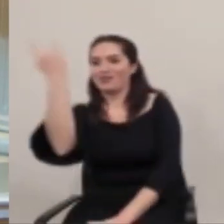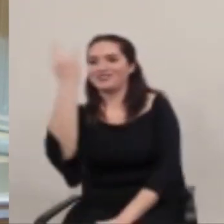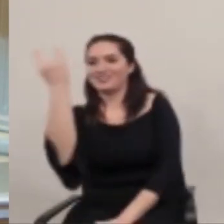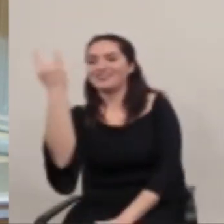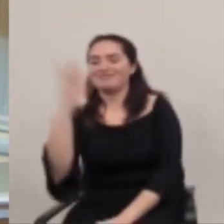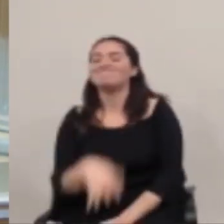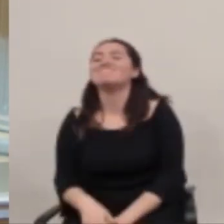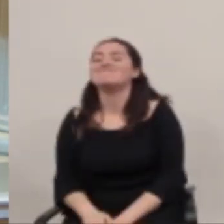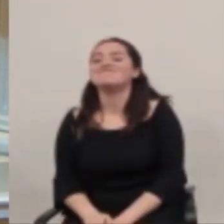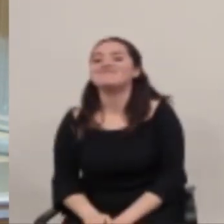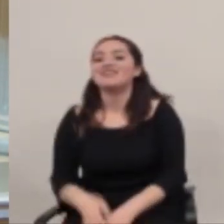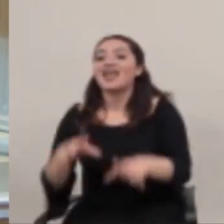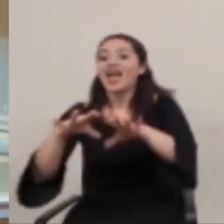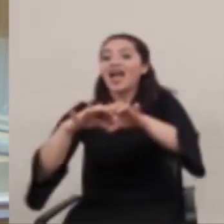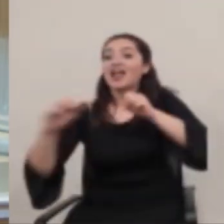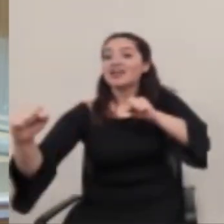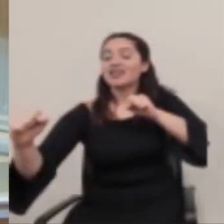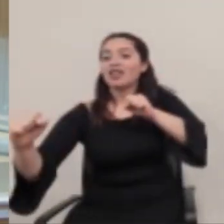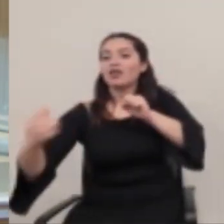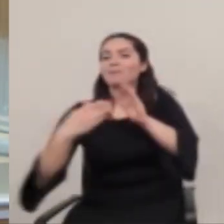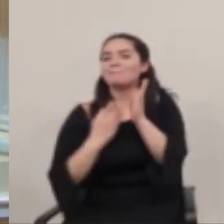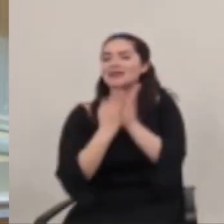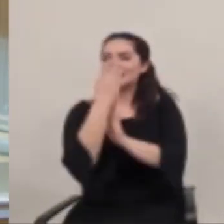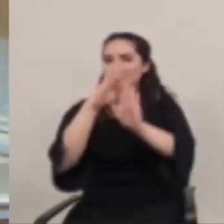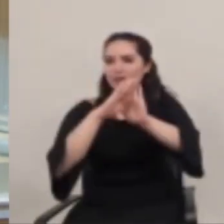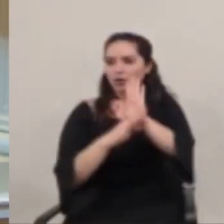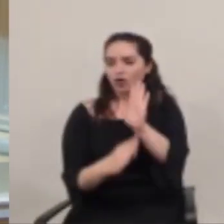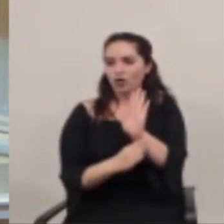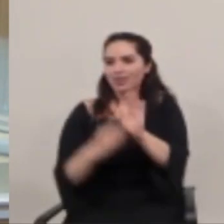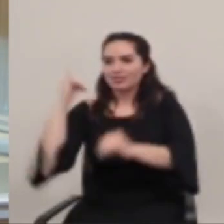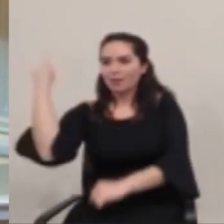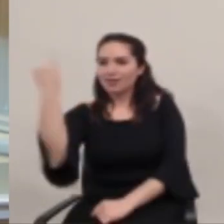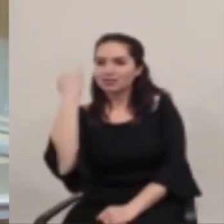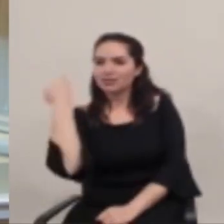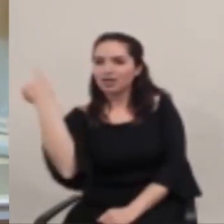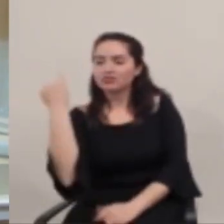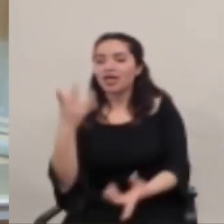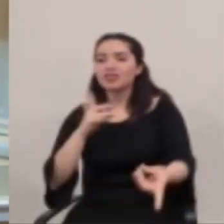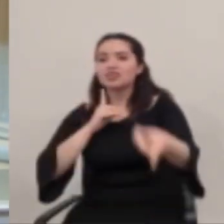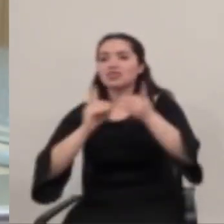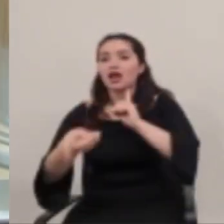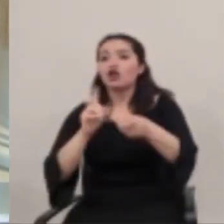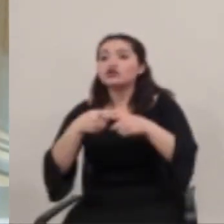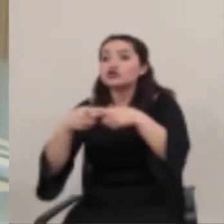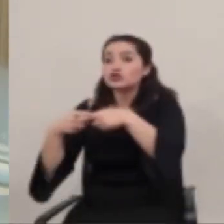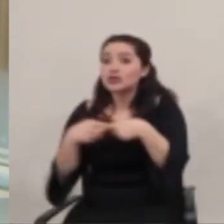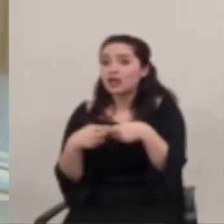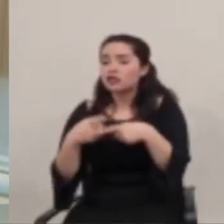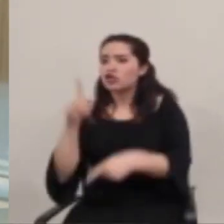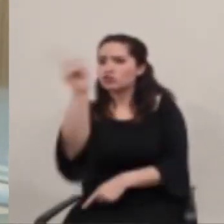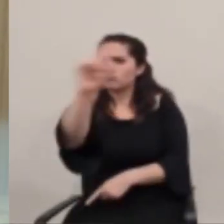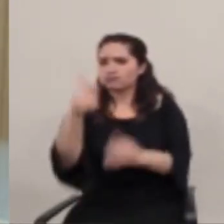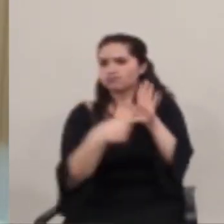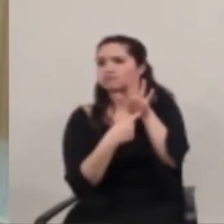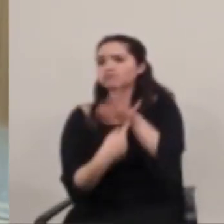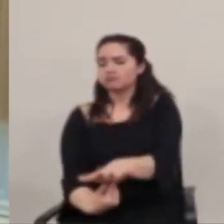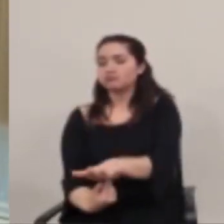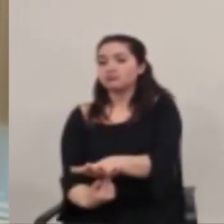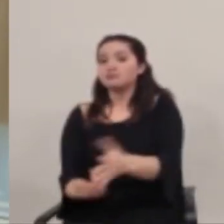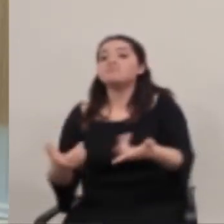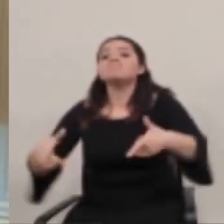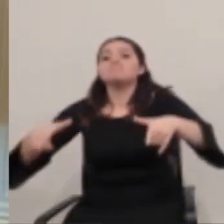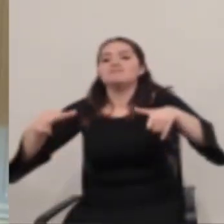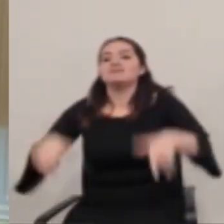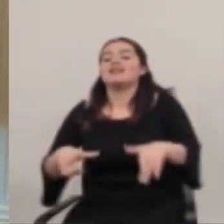cual está alineado con los principios de vida independiente, participación y diálogo social y no discriminación establecidos en la